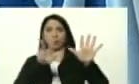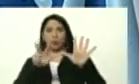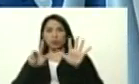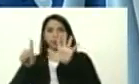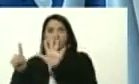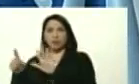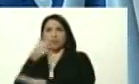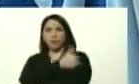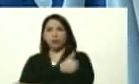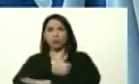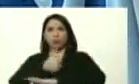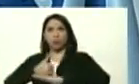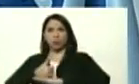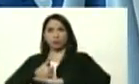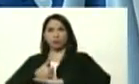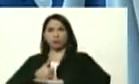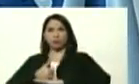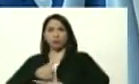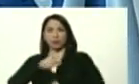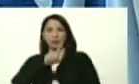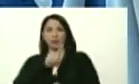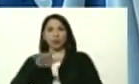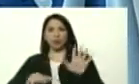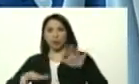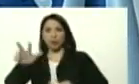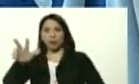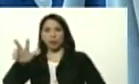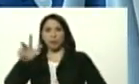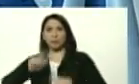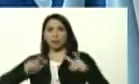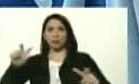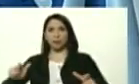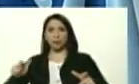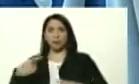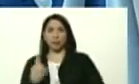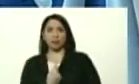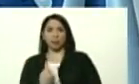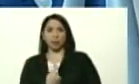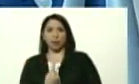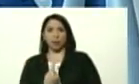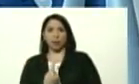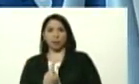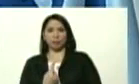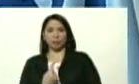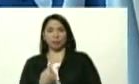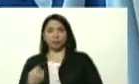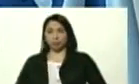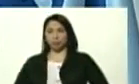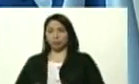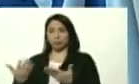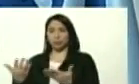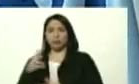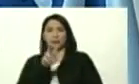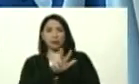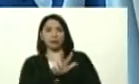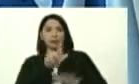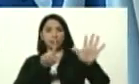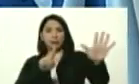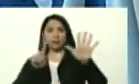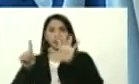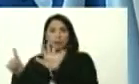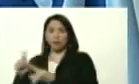786 funcionarios y 113 particulares. A través de la presentación de